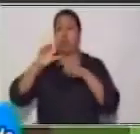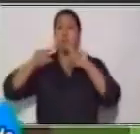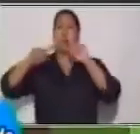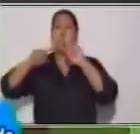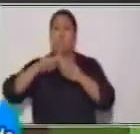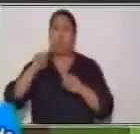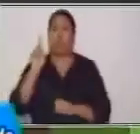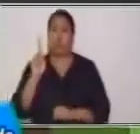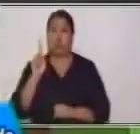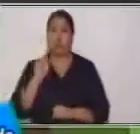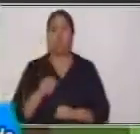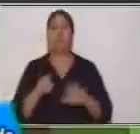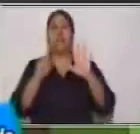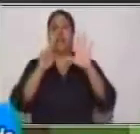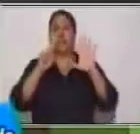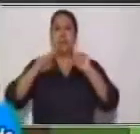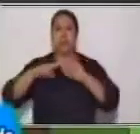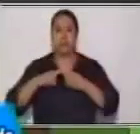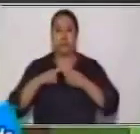6x. Más